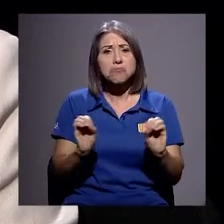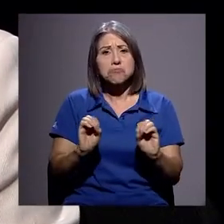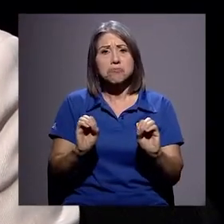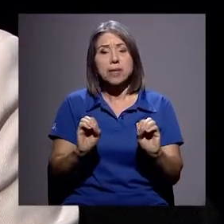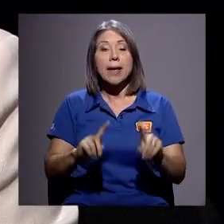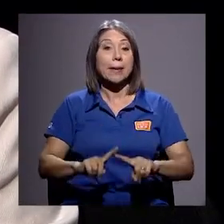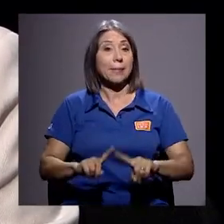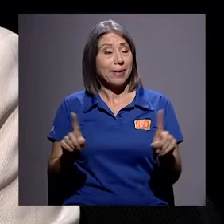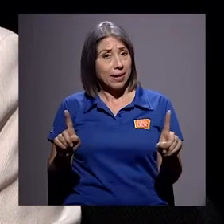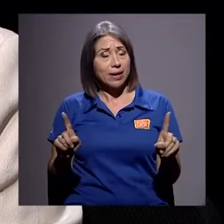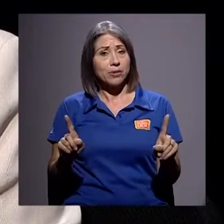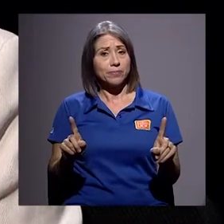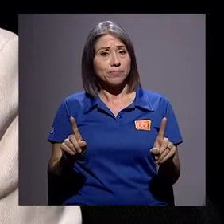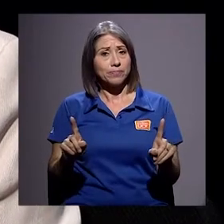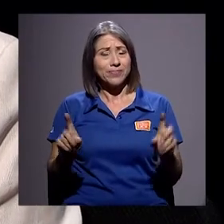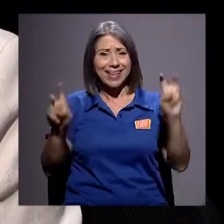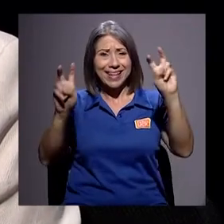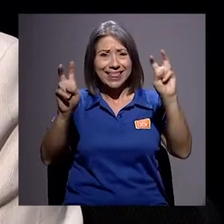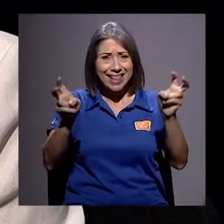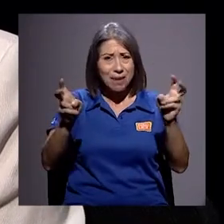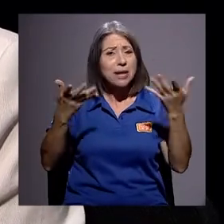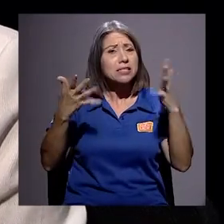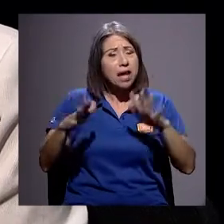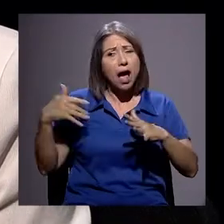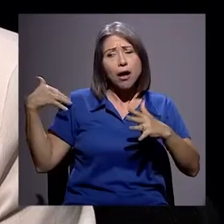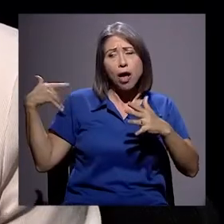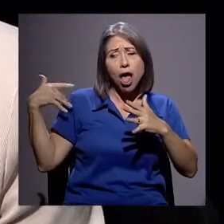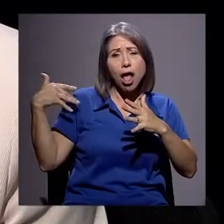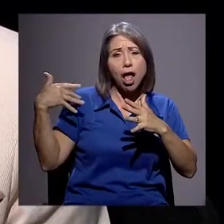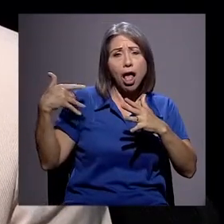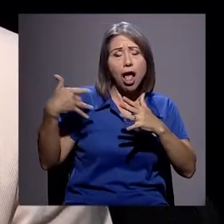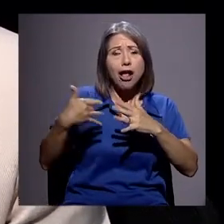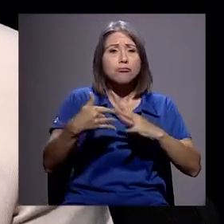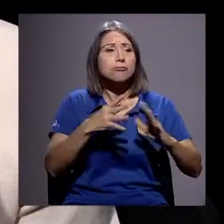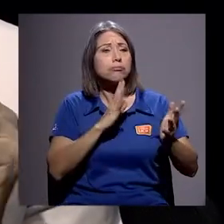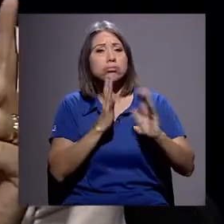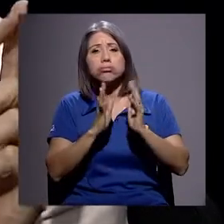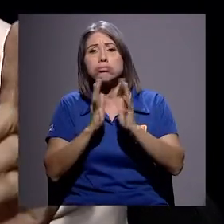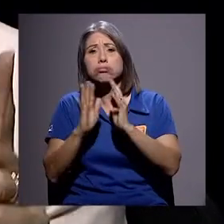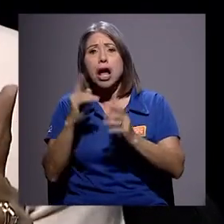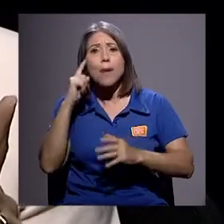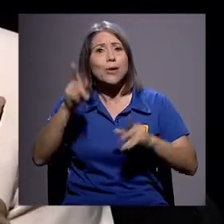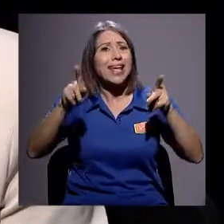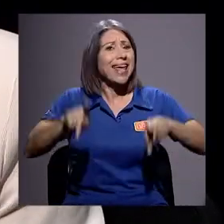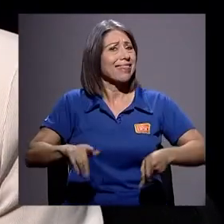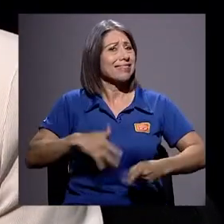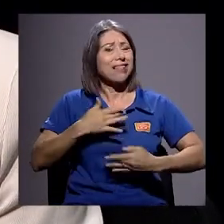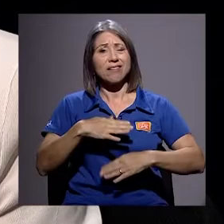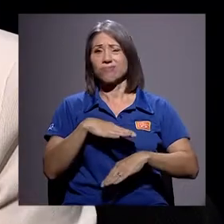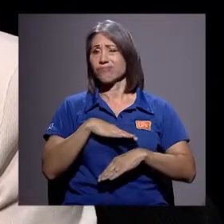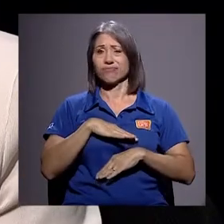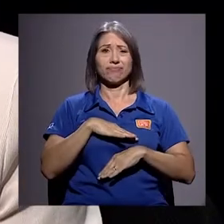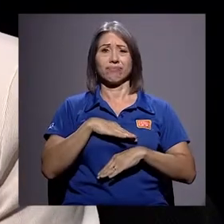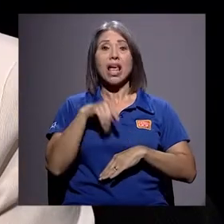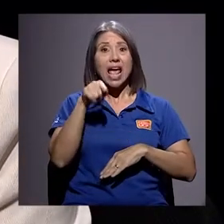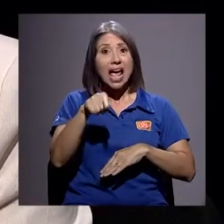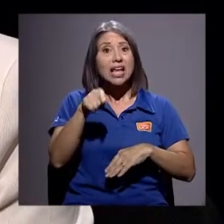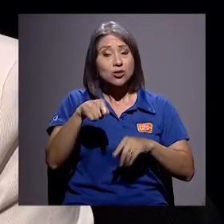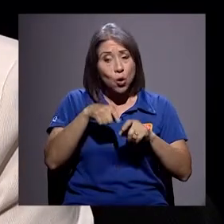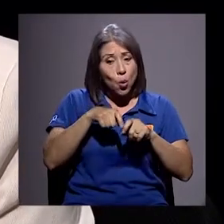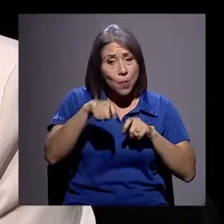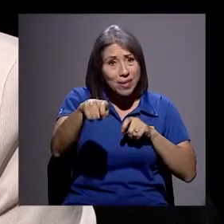pero el tema se viene hablando porque hay descontento porque cada vez si esto lo miden latinobarómetro y otros